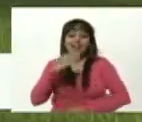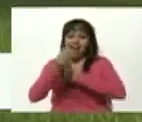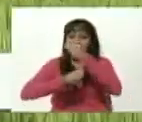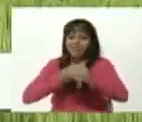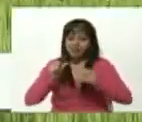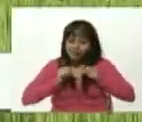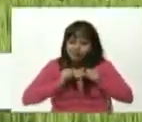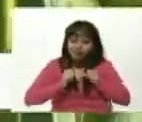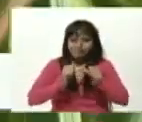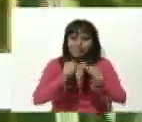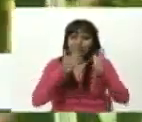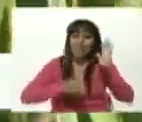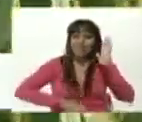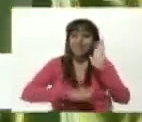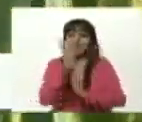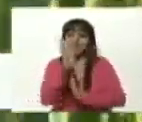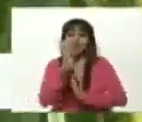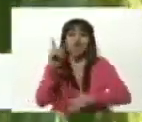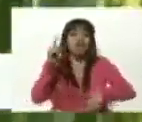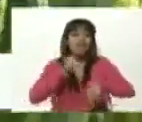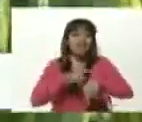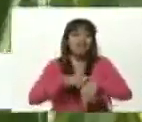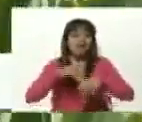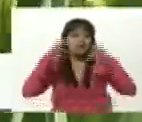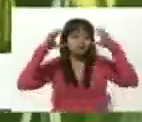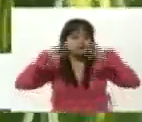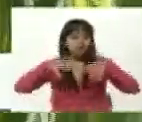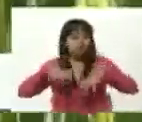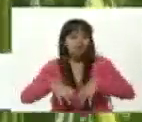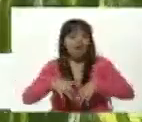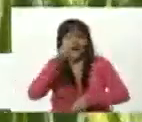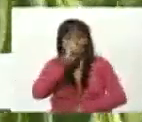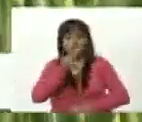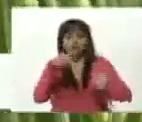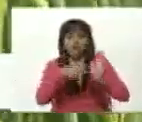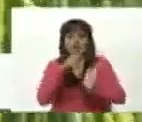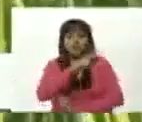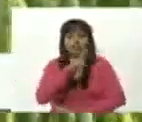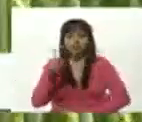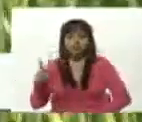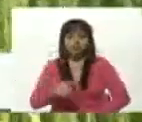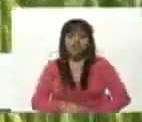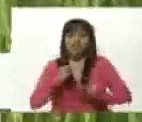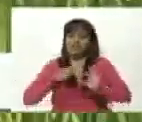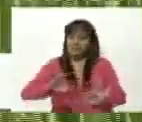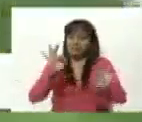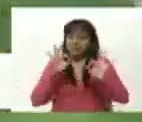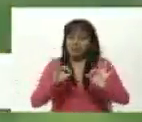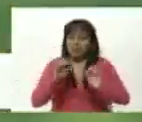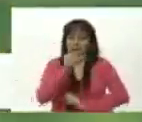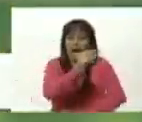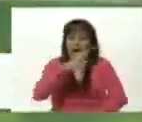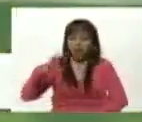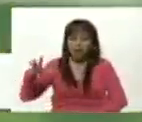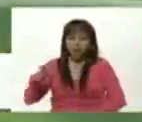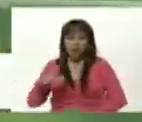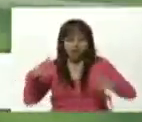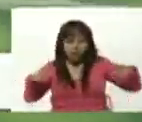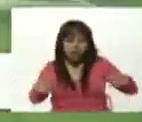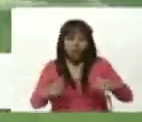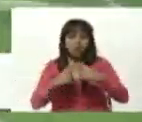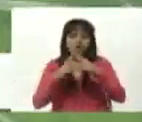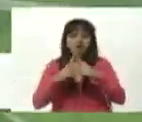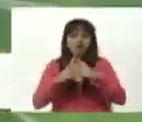al desarrollo del ciclo invierno 2021, específicamente en el arroz. Nos encontramos en